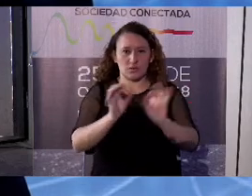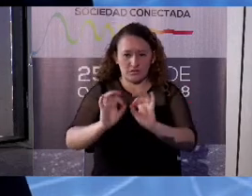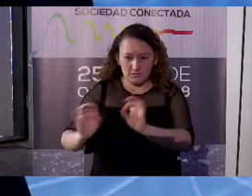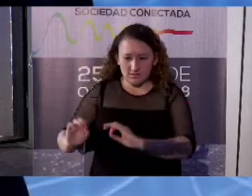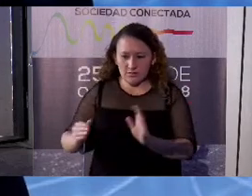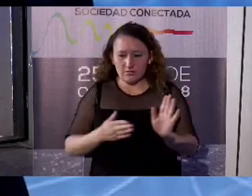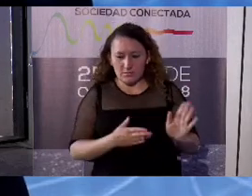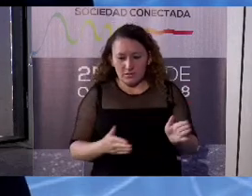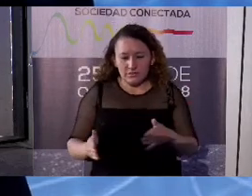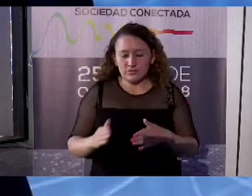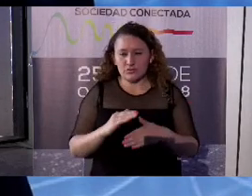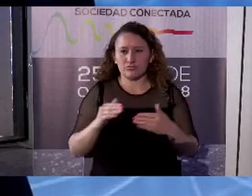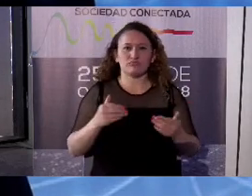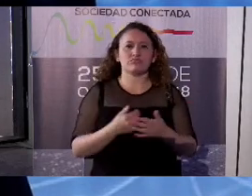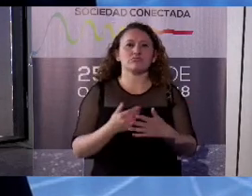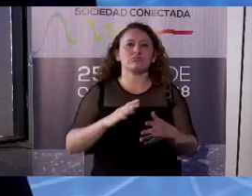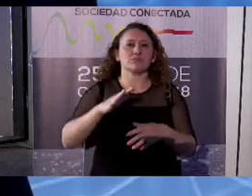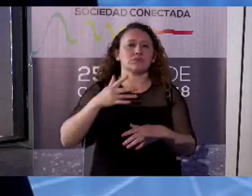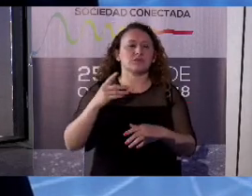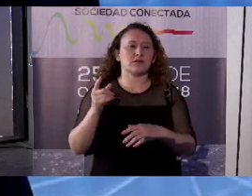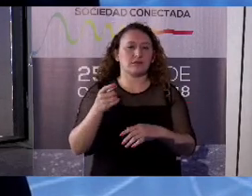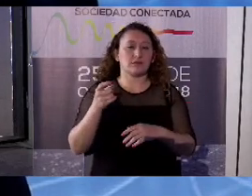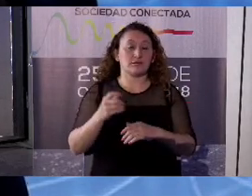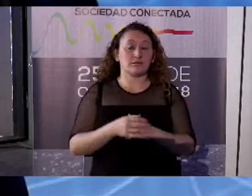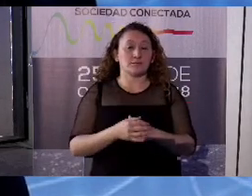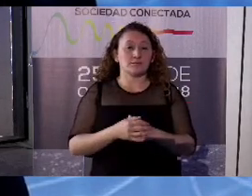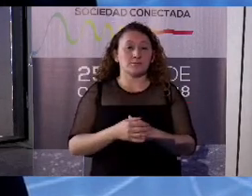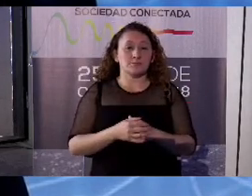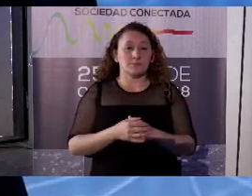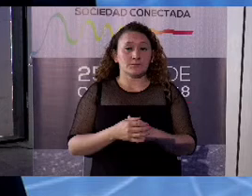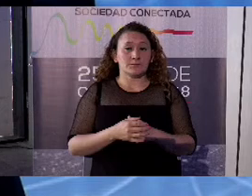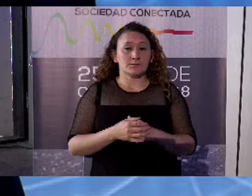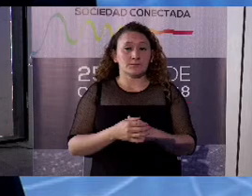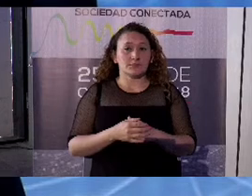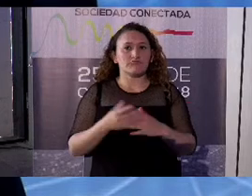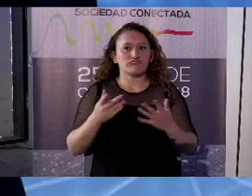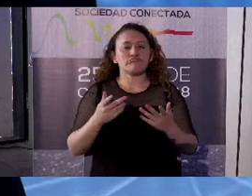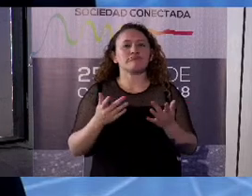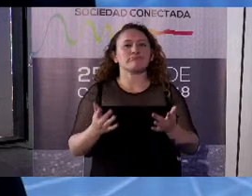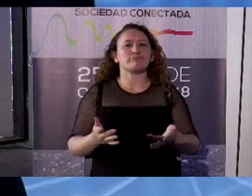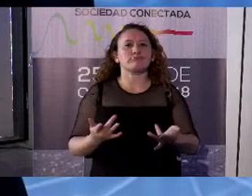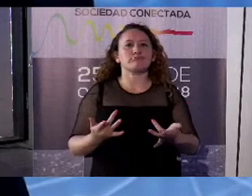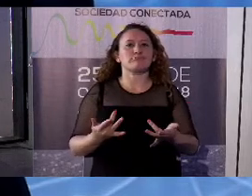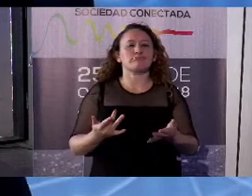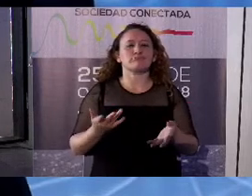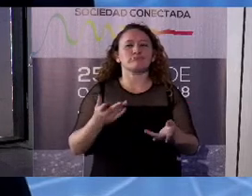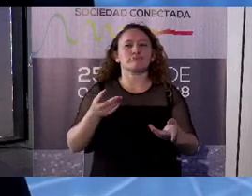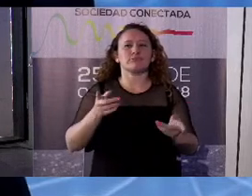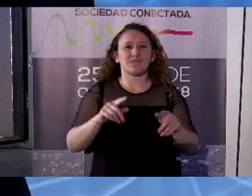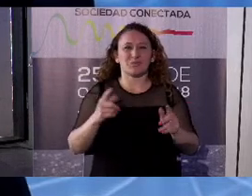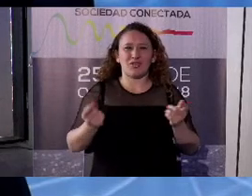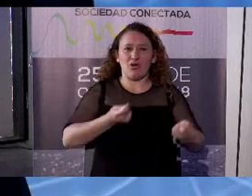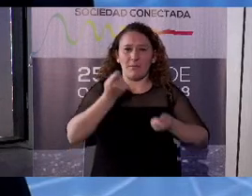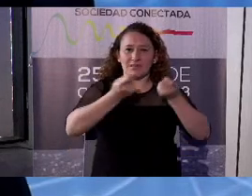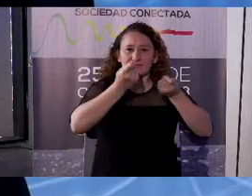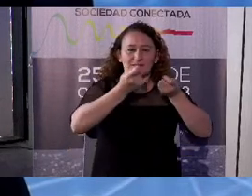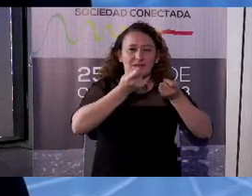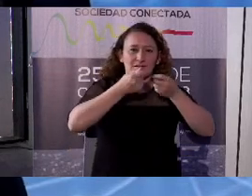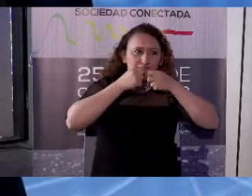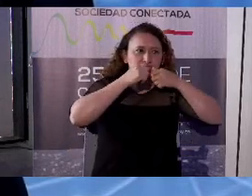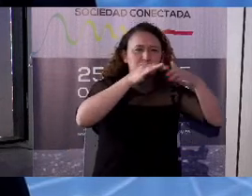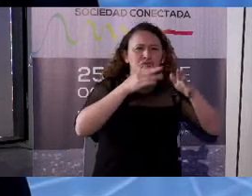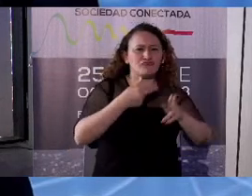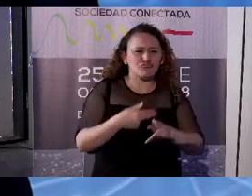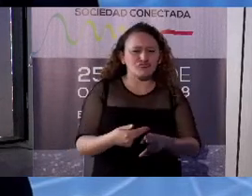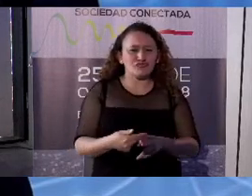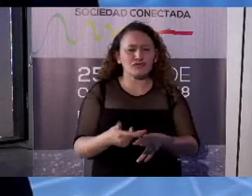la planeación para lo que sería la quinta generación eh Se esperan algunos lanzamientos comerciales en el en 5g al corto